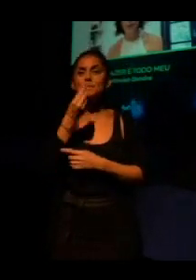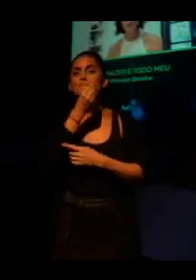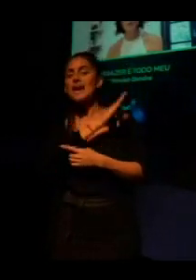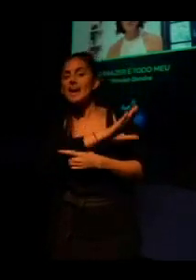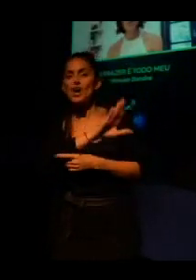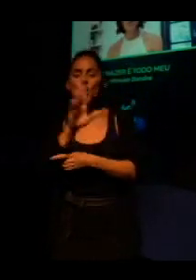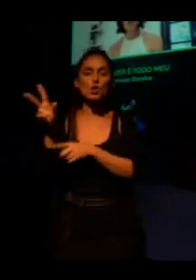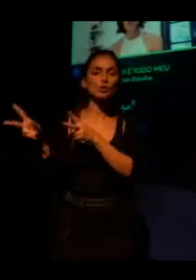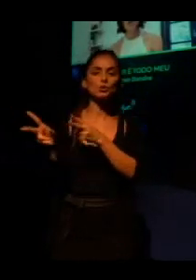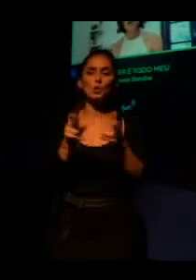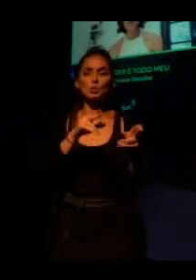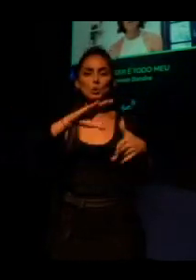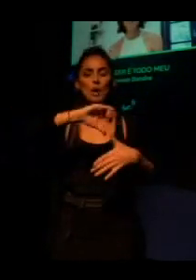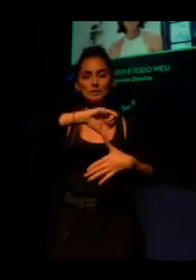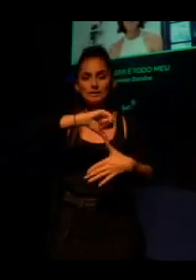iberoamericano.